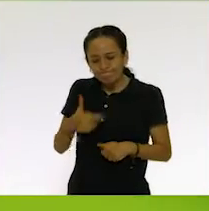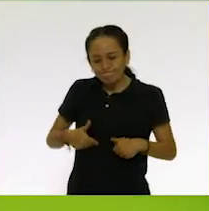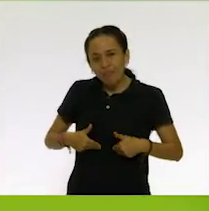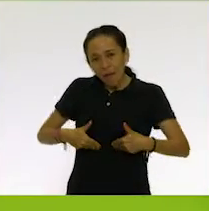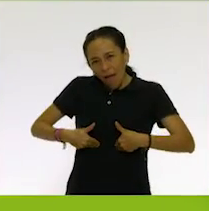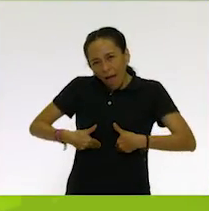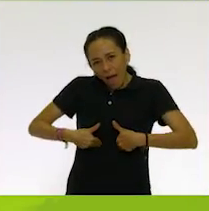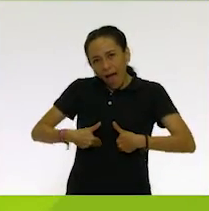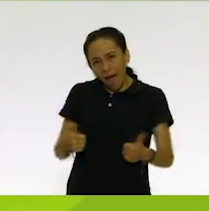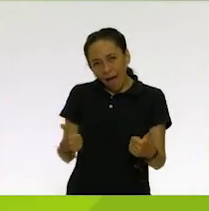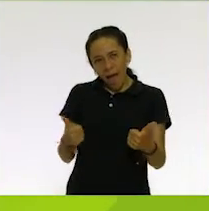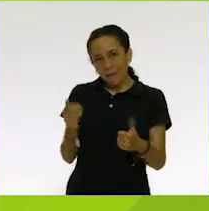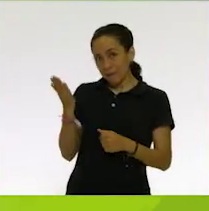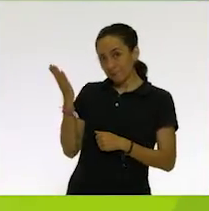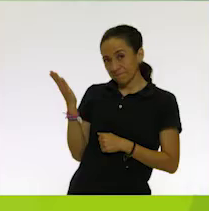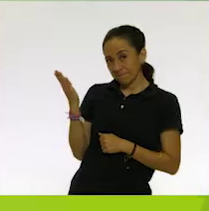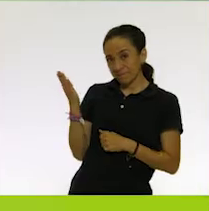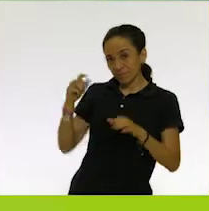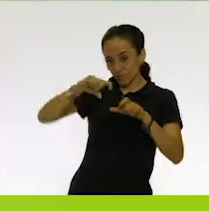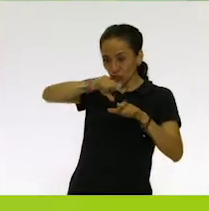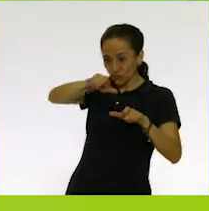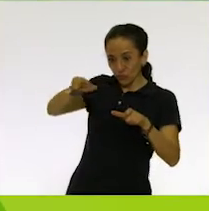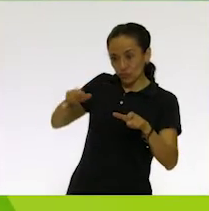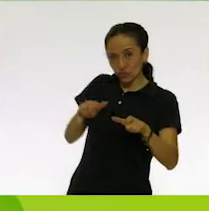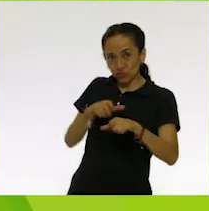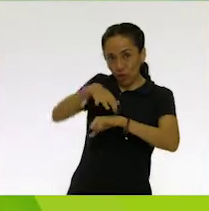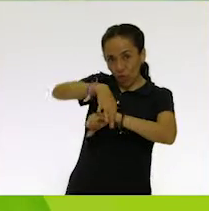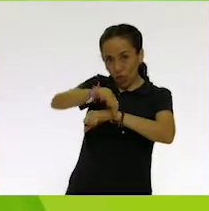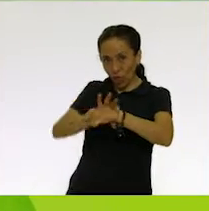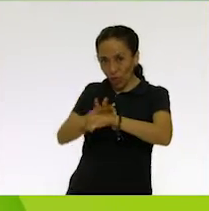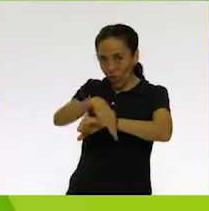dona tiene mucho chocolate?